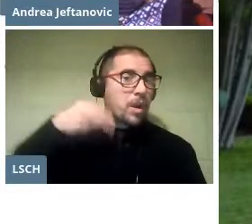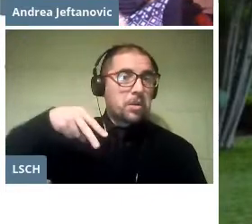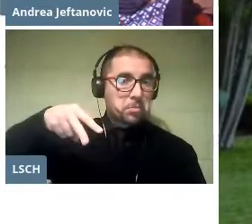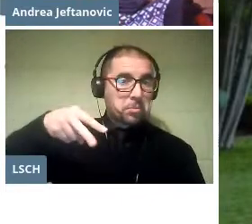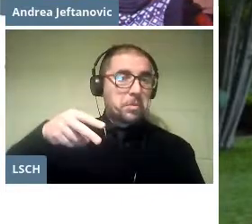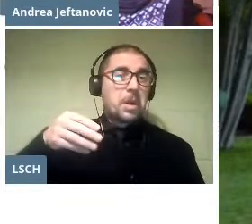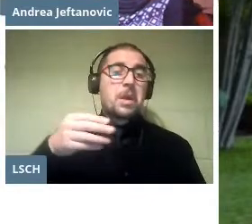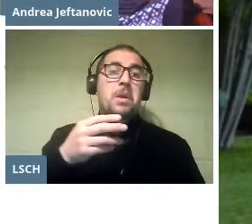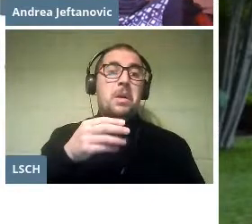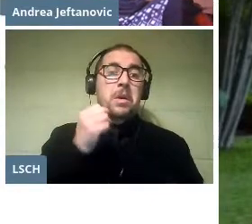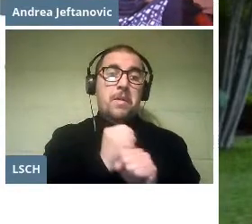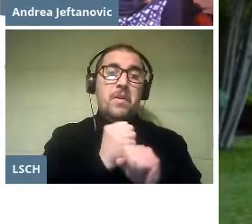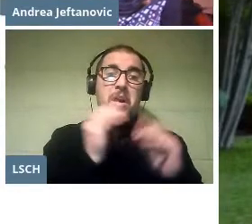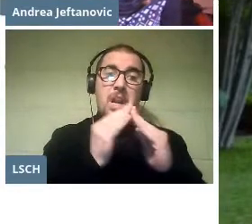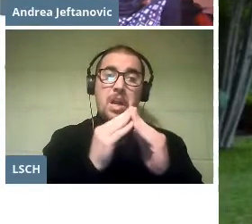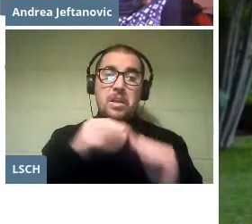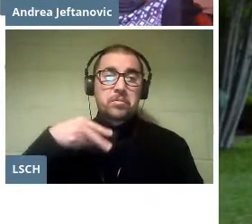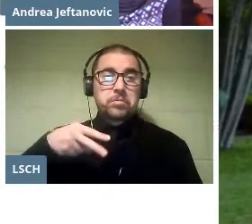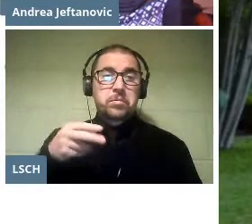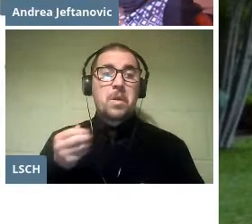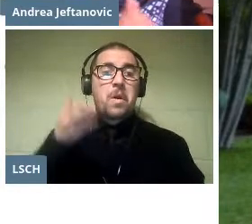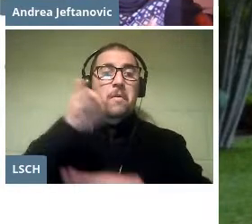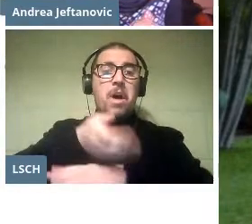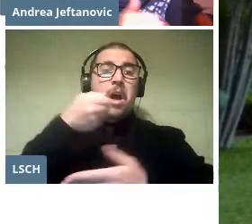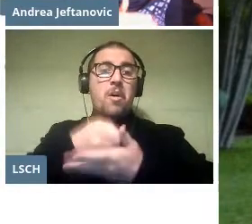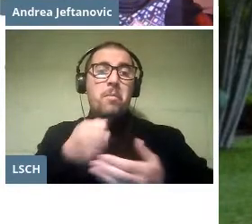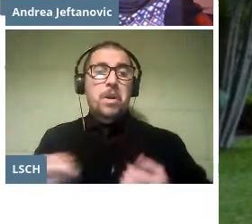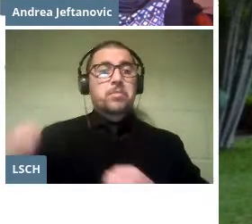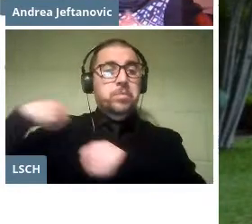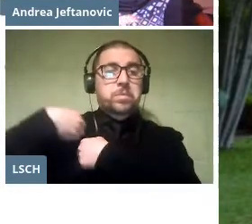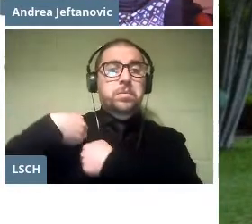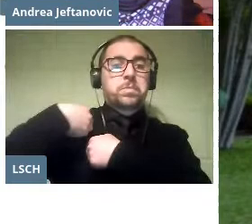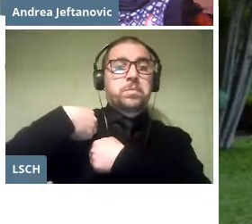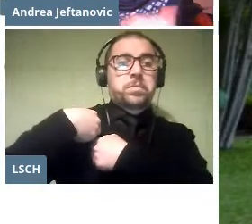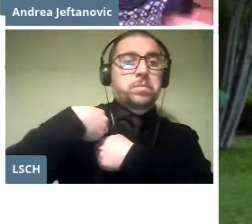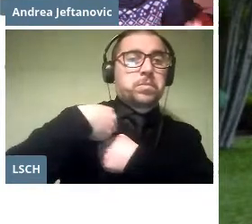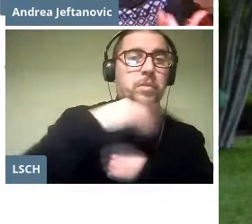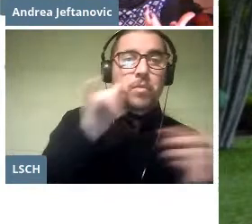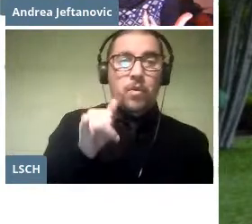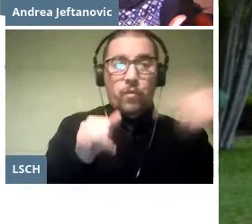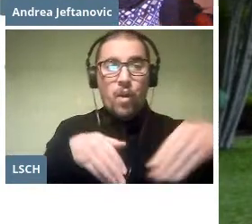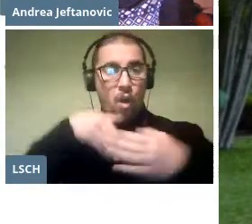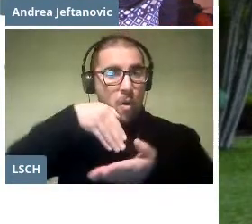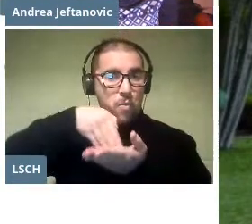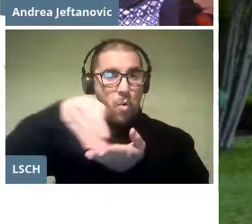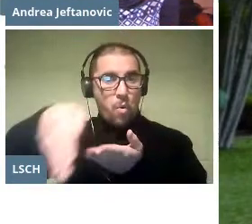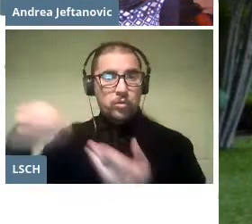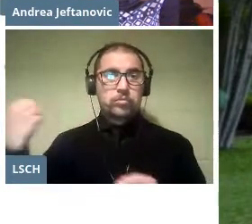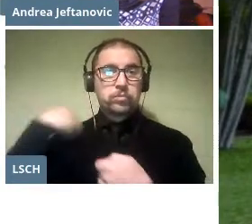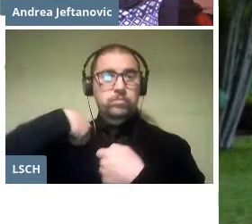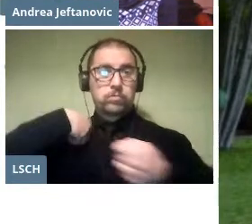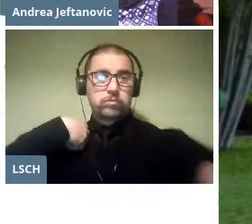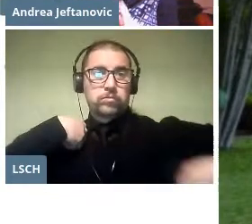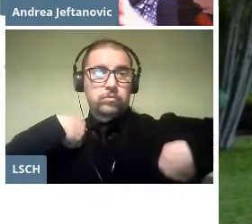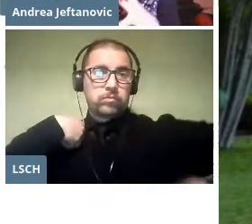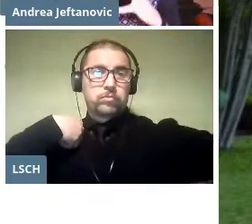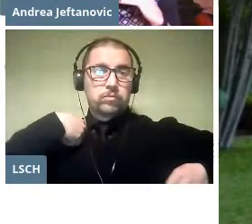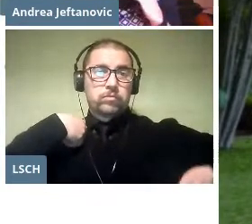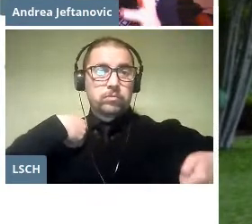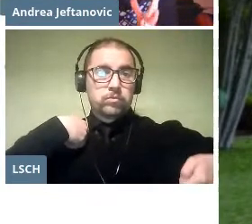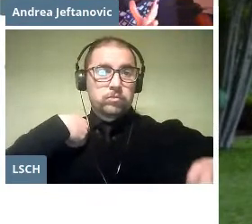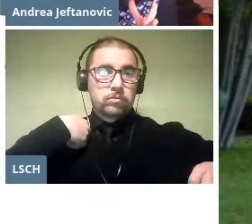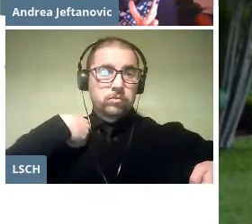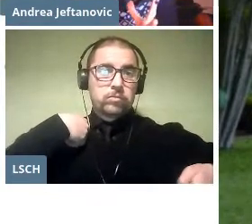casa sale de compras, regresa en bus con los paquetes y sufre